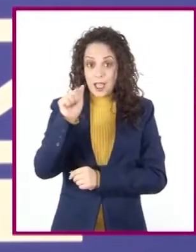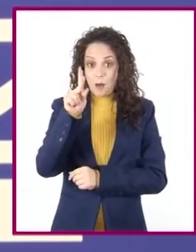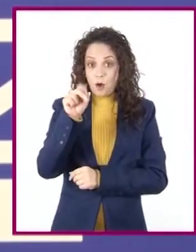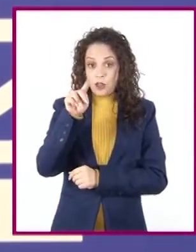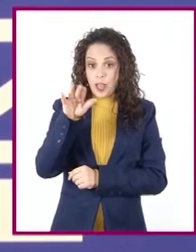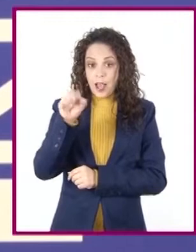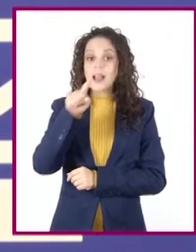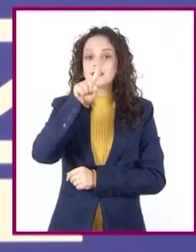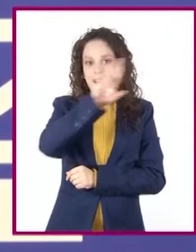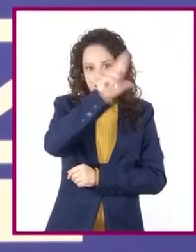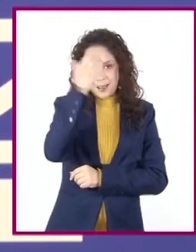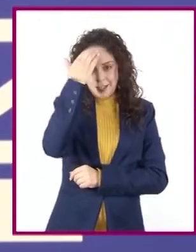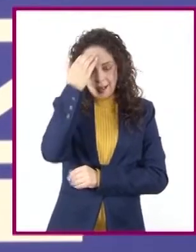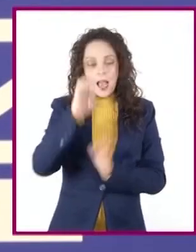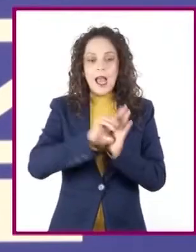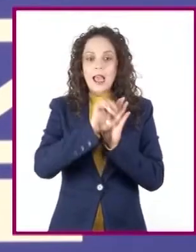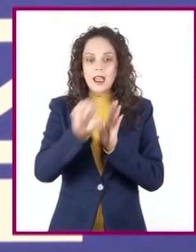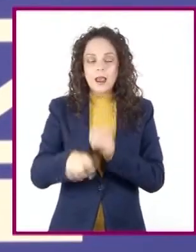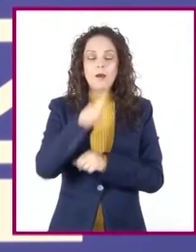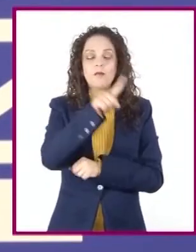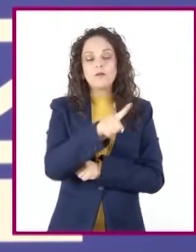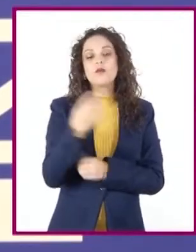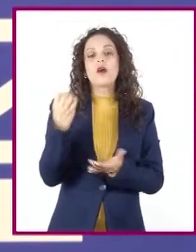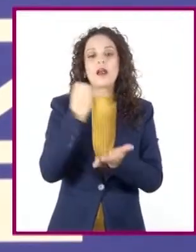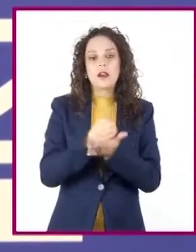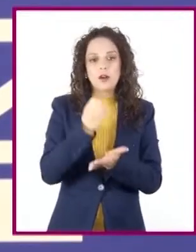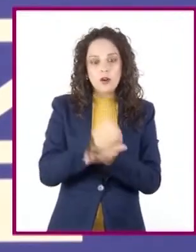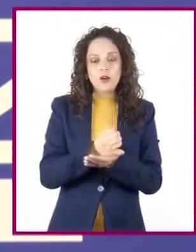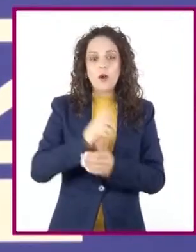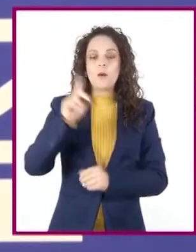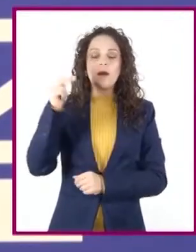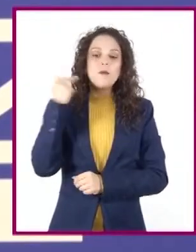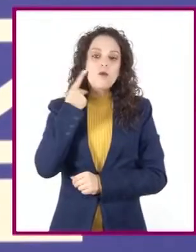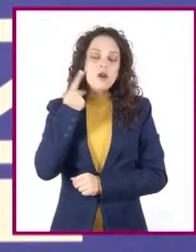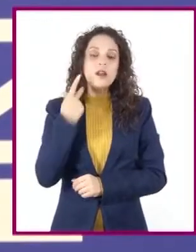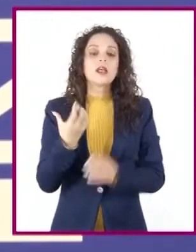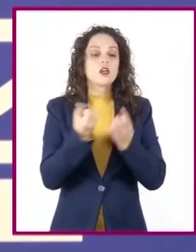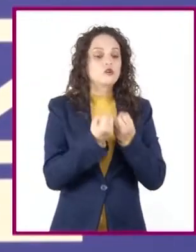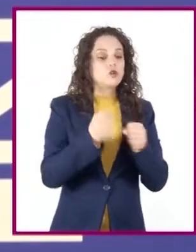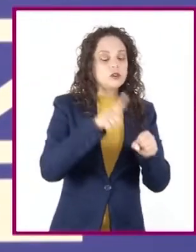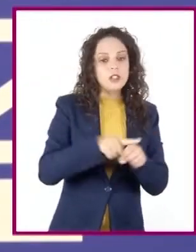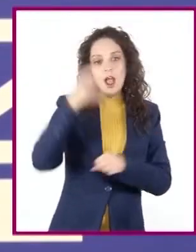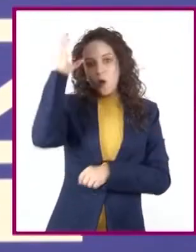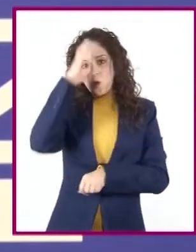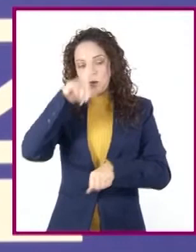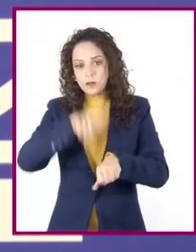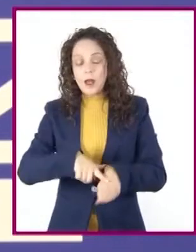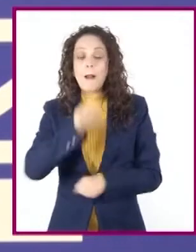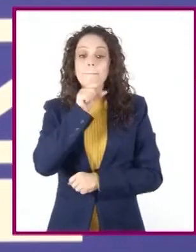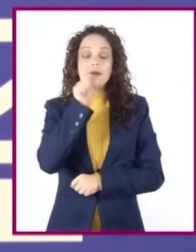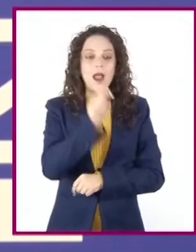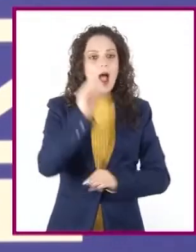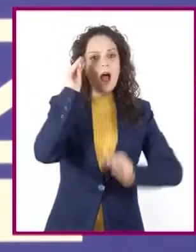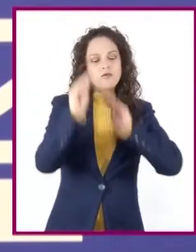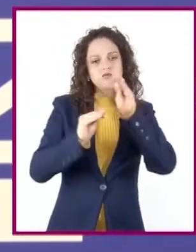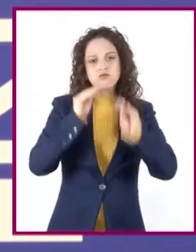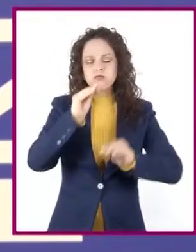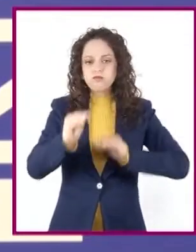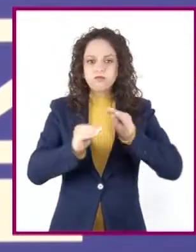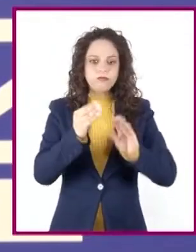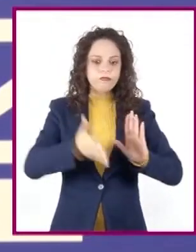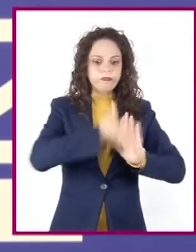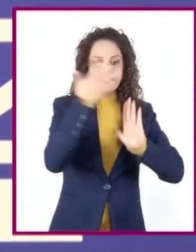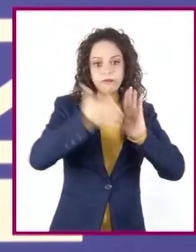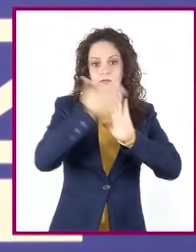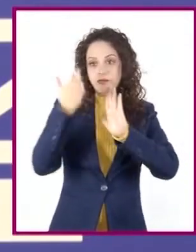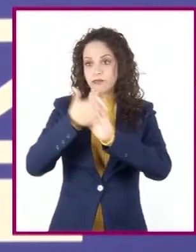actividades económicas, políticas, sociales y culturales, así como las construcciones que conforman el recinto de Monte